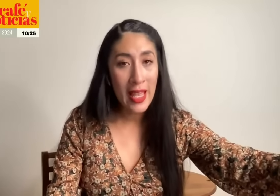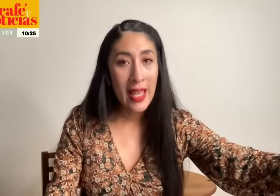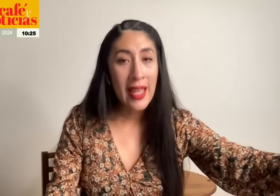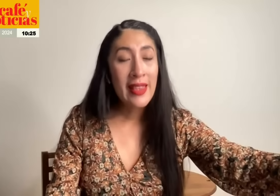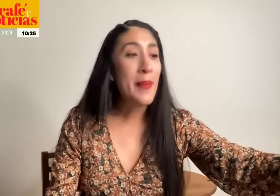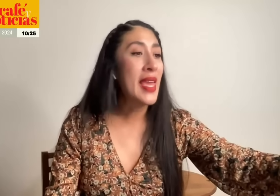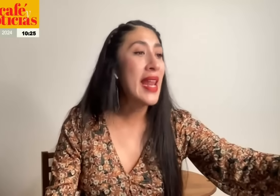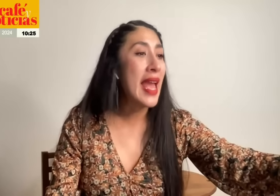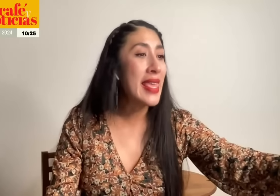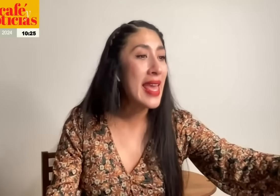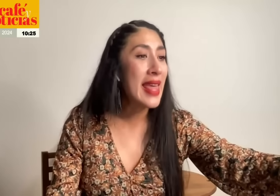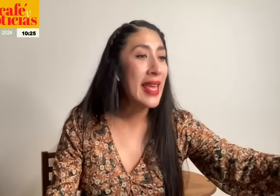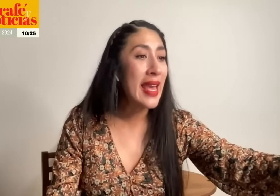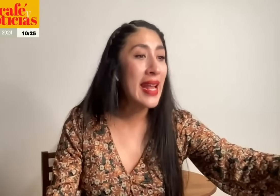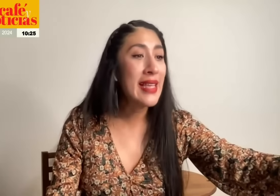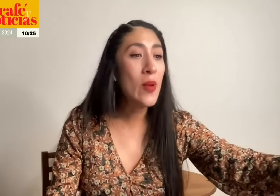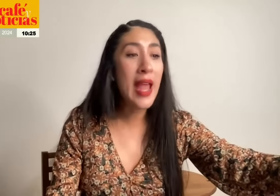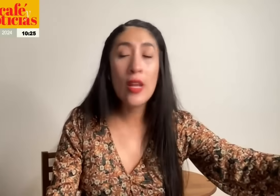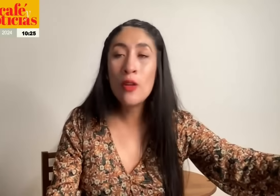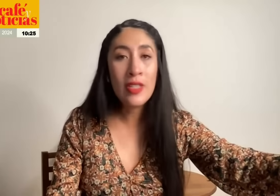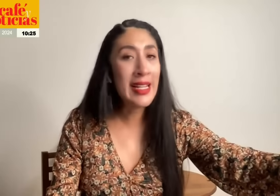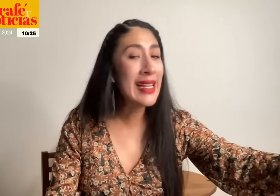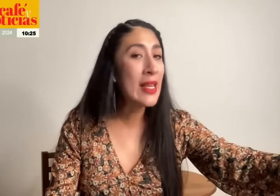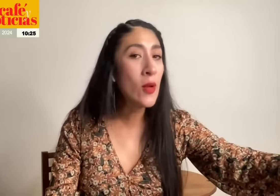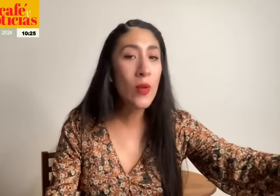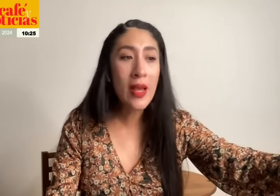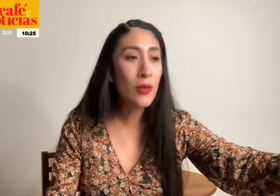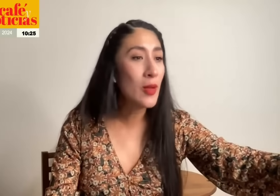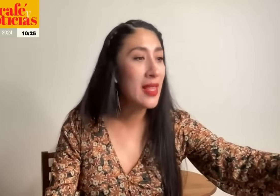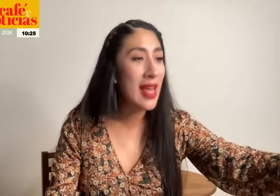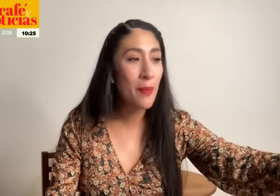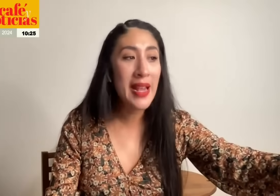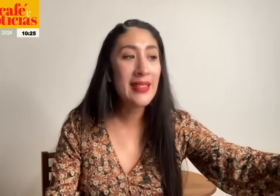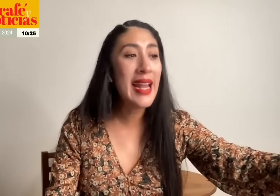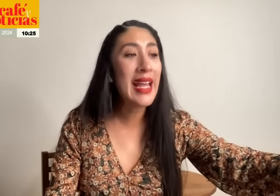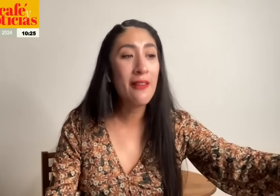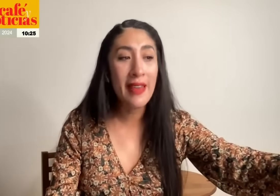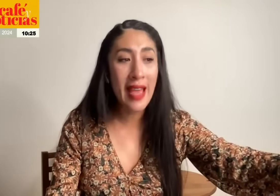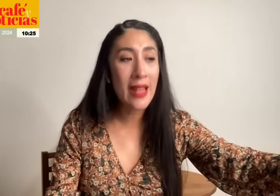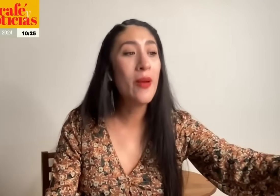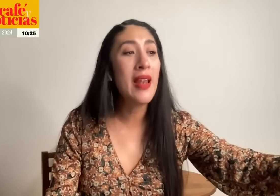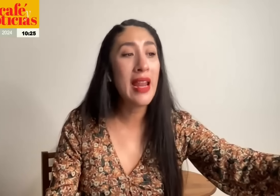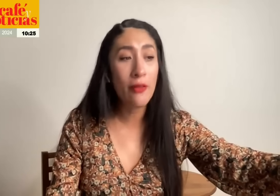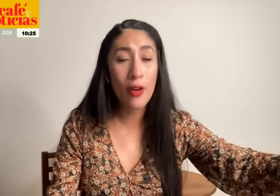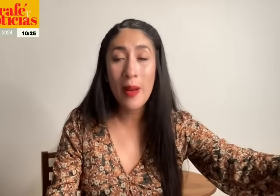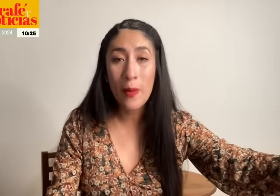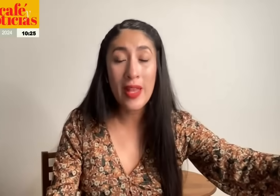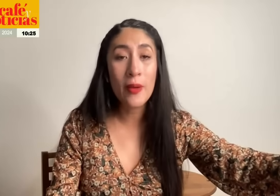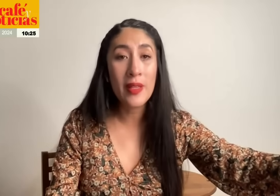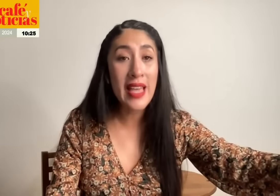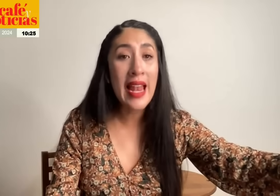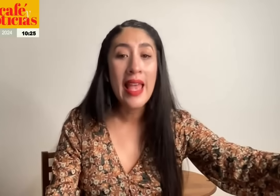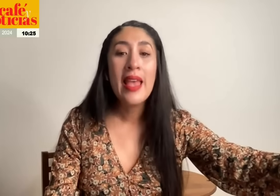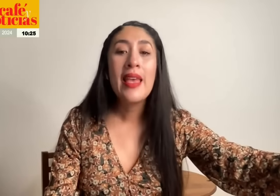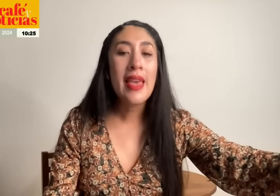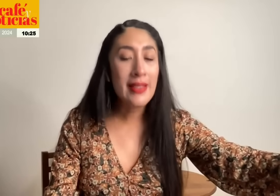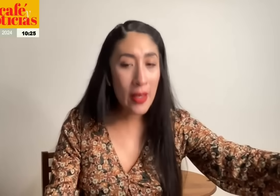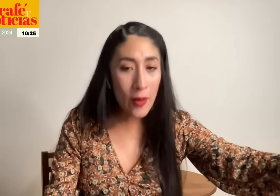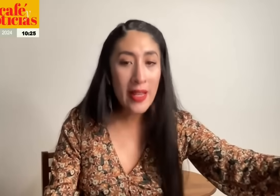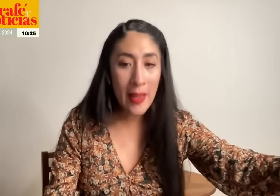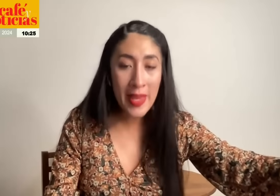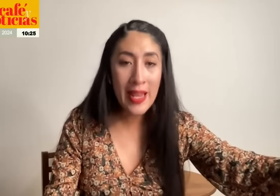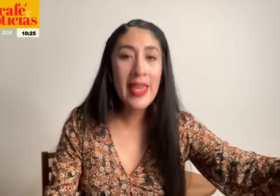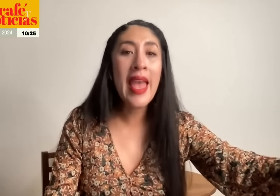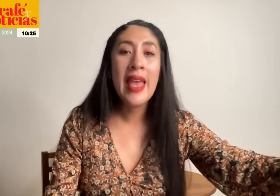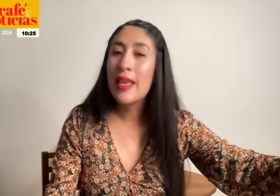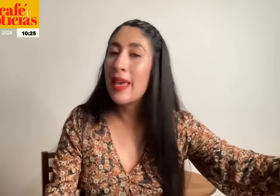Calderón. También añade que García Luna no tiene ninguna autoridad para estar calificando la reforma al Poder Judicial y